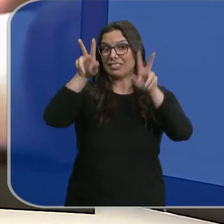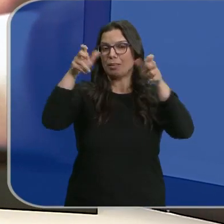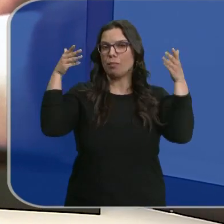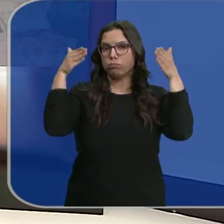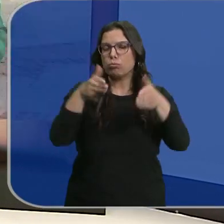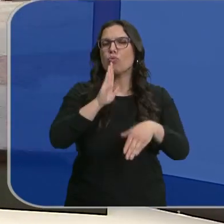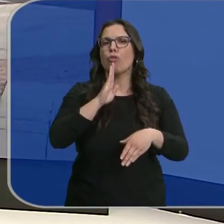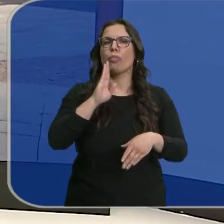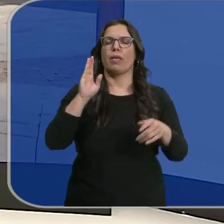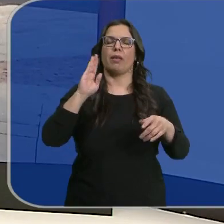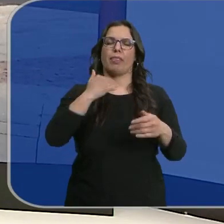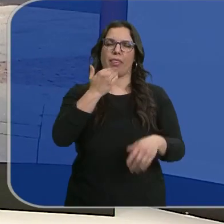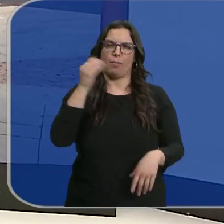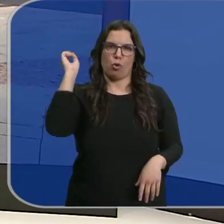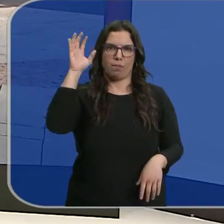Cristina Calvo.